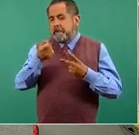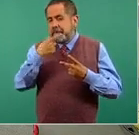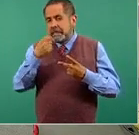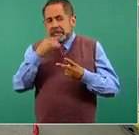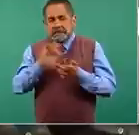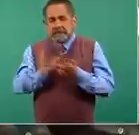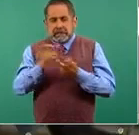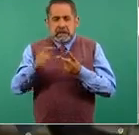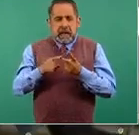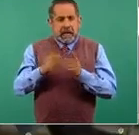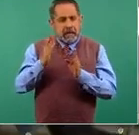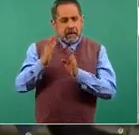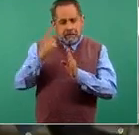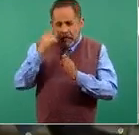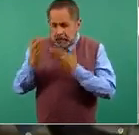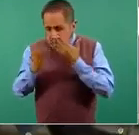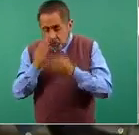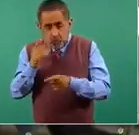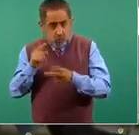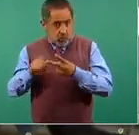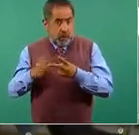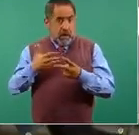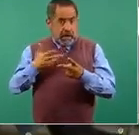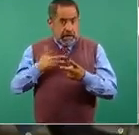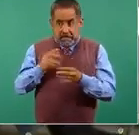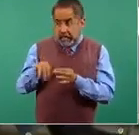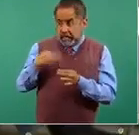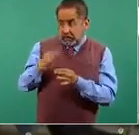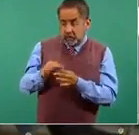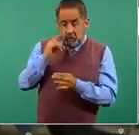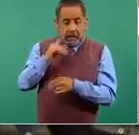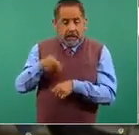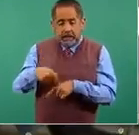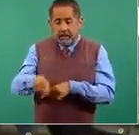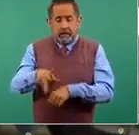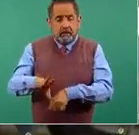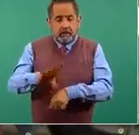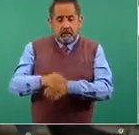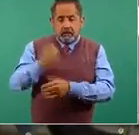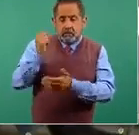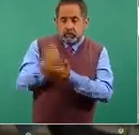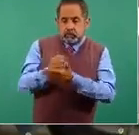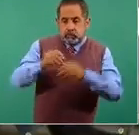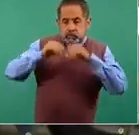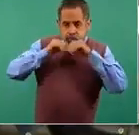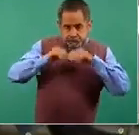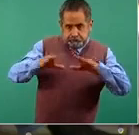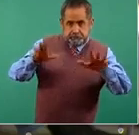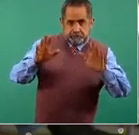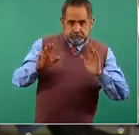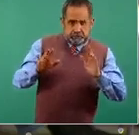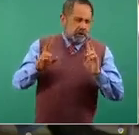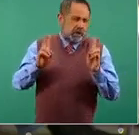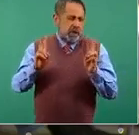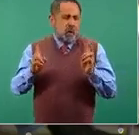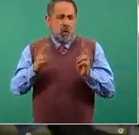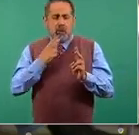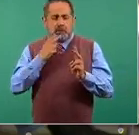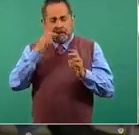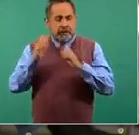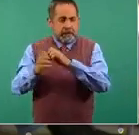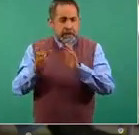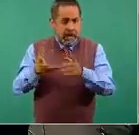estén en fase 3 de estudio o que ya estén listos para la aprobación de uso de emergencia, entendería, para la